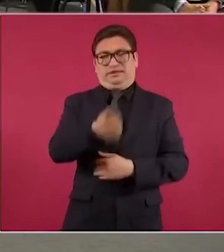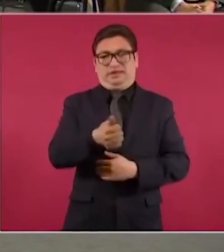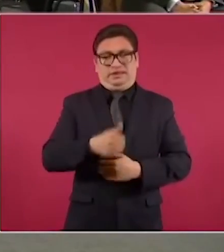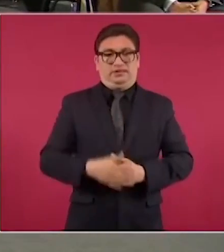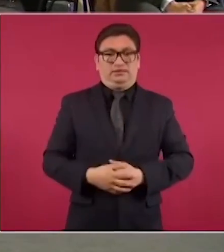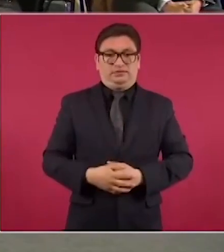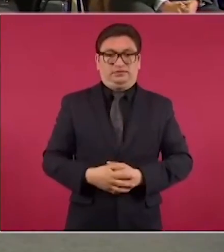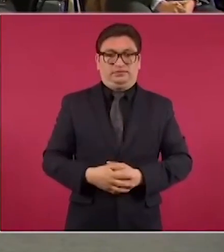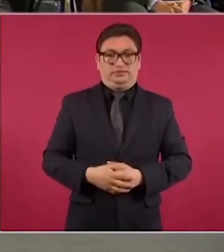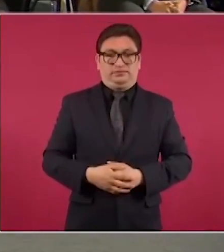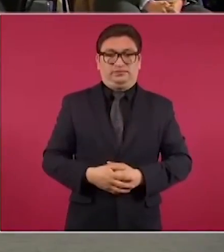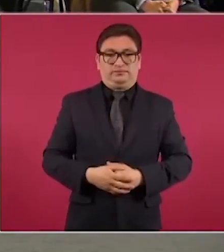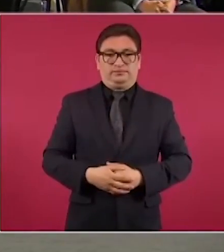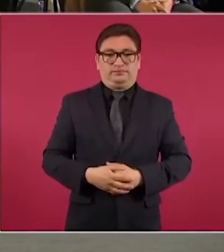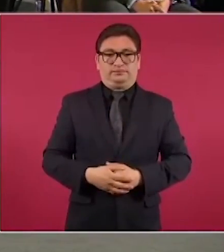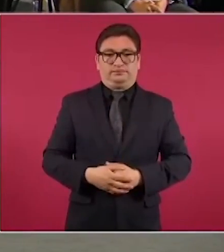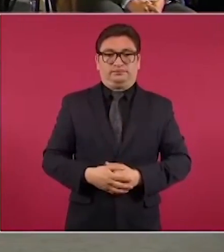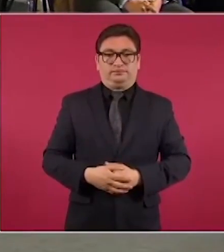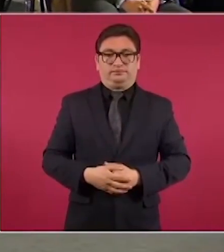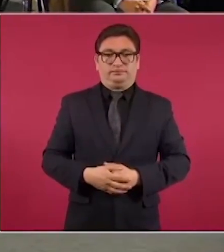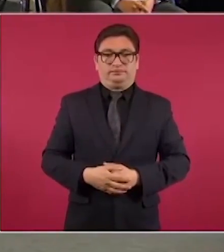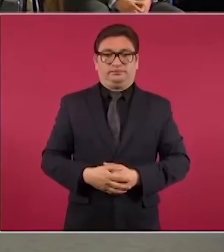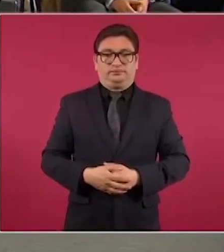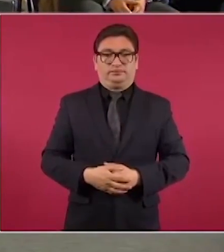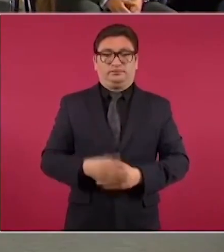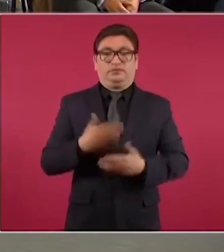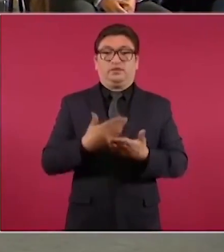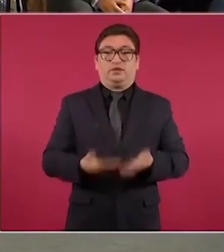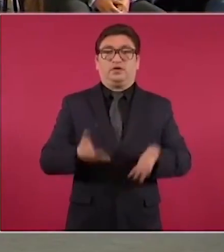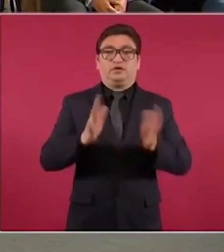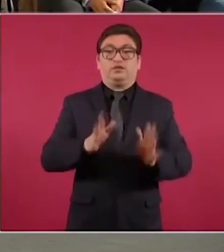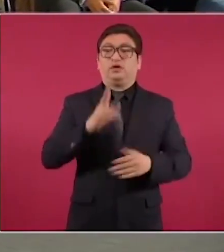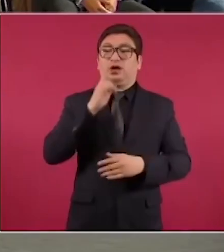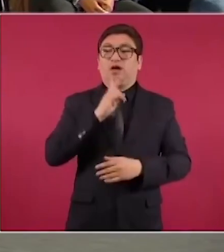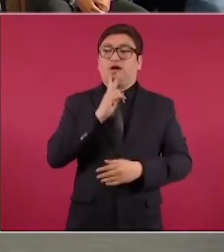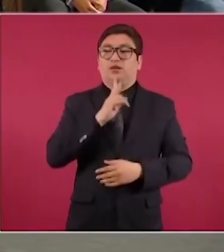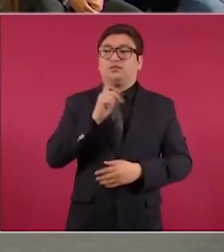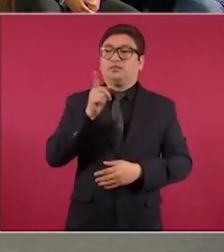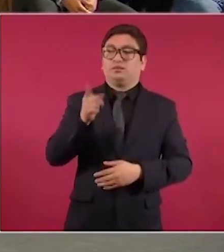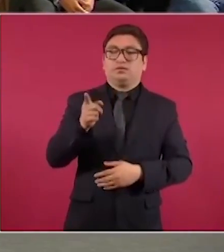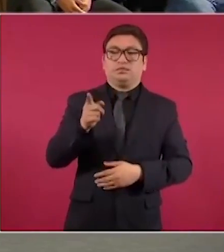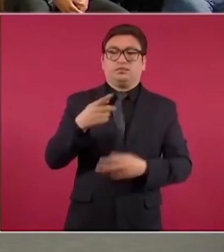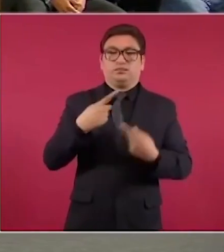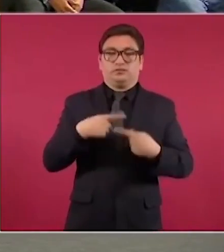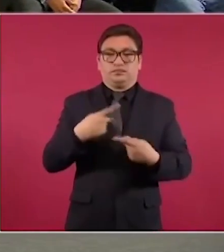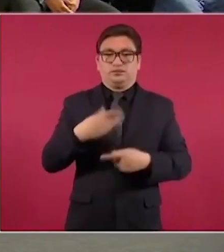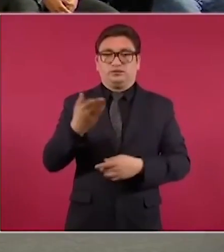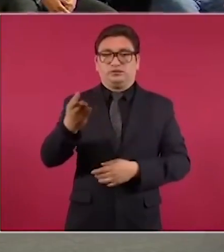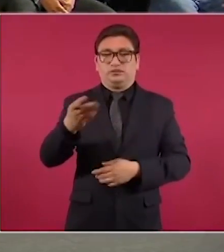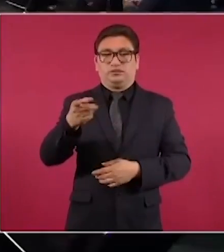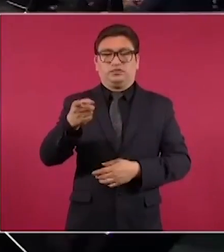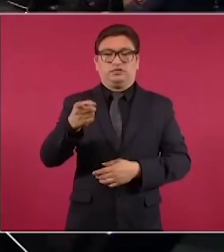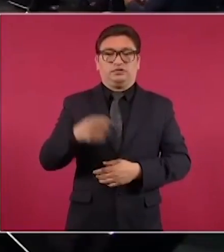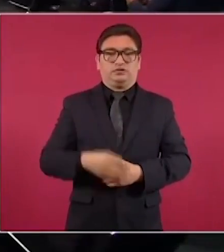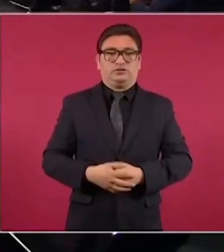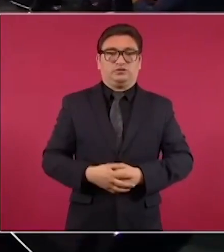ahora sí vamos a ver si este le tomamos la palabra a